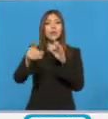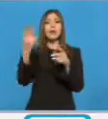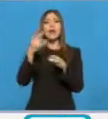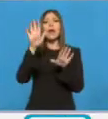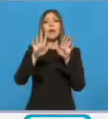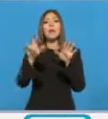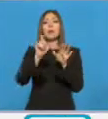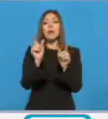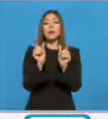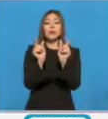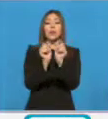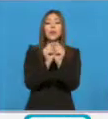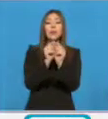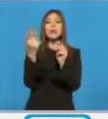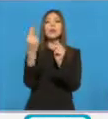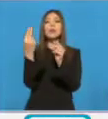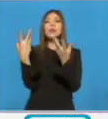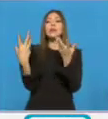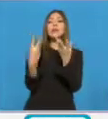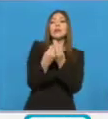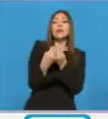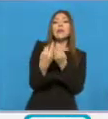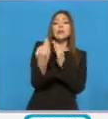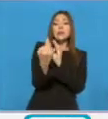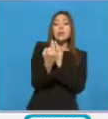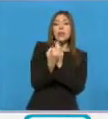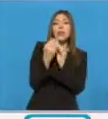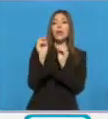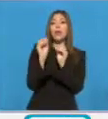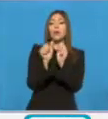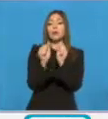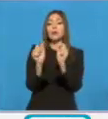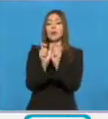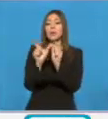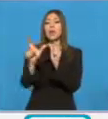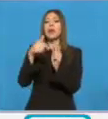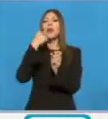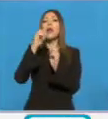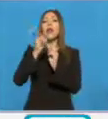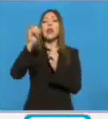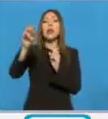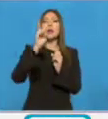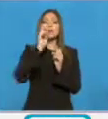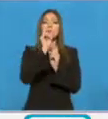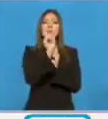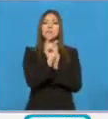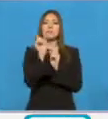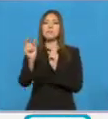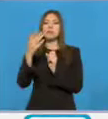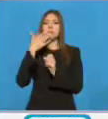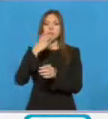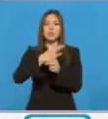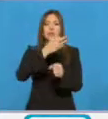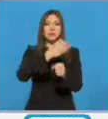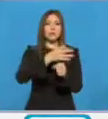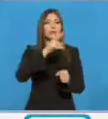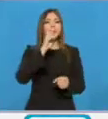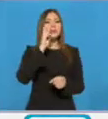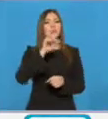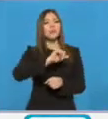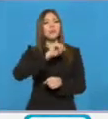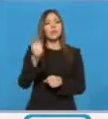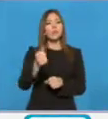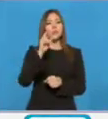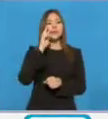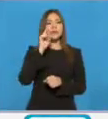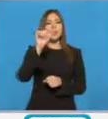lejos de los demás. Algo muy particular que vamos a ver también, fíjense en el nudito o el palito que hace hacia adentro de la letra A. Sí, que ¿no? muchas